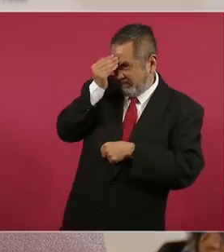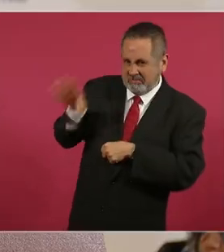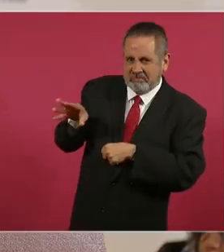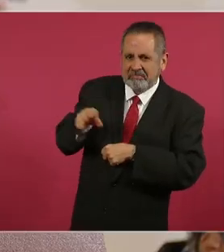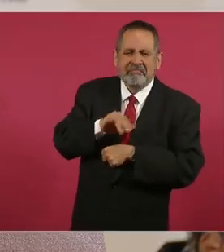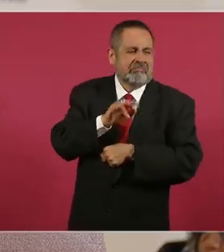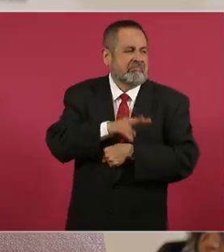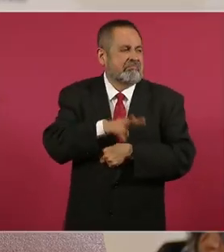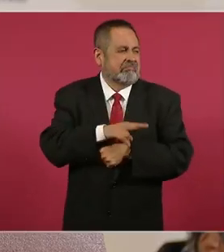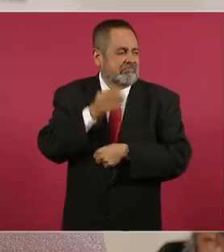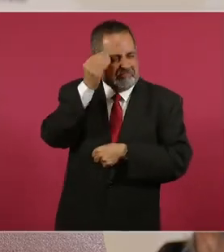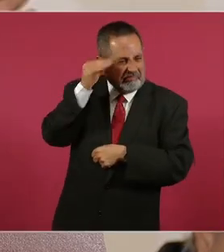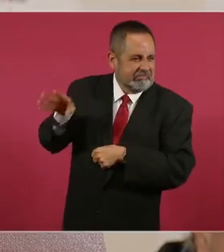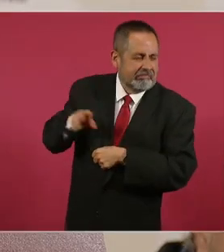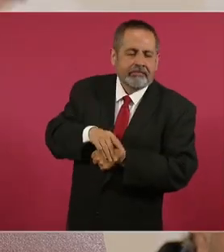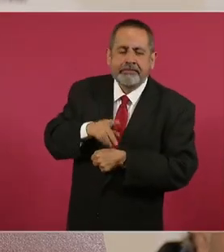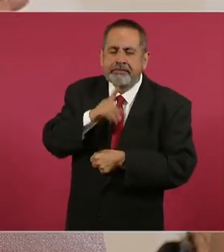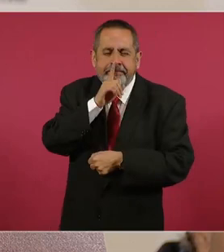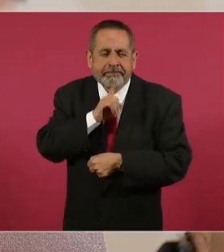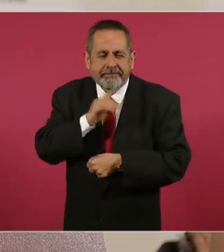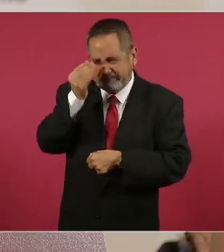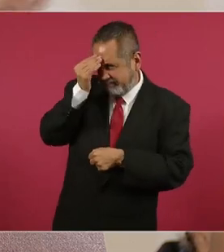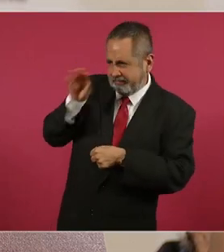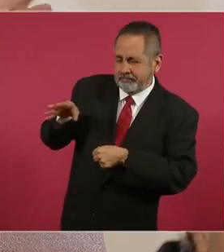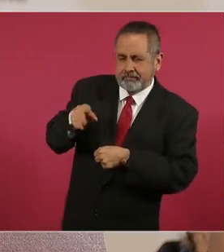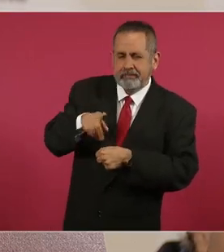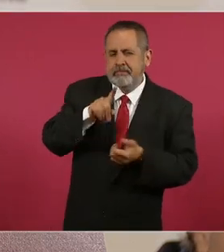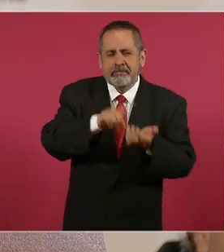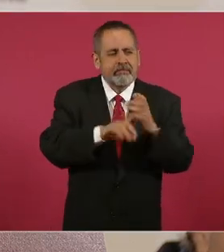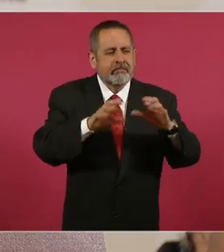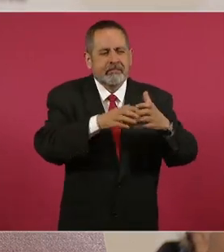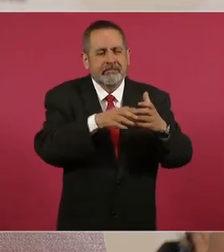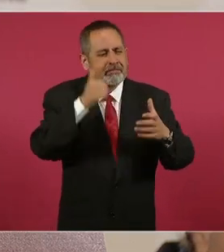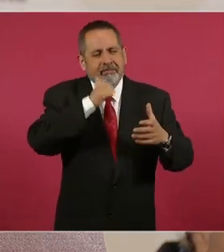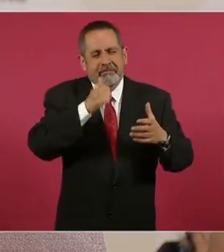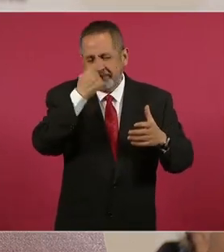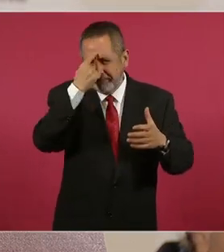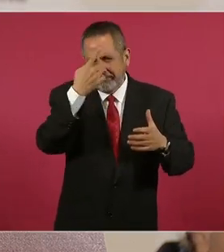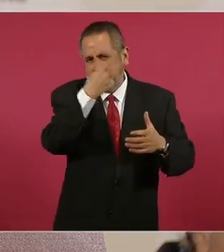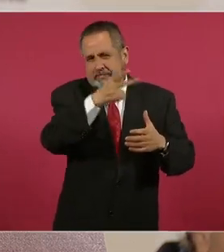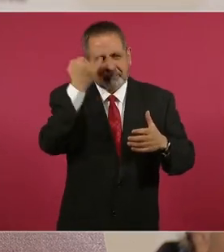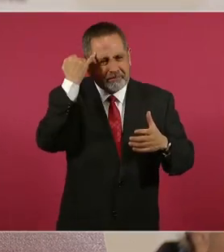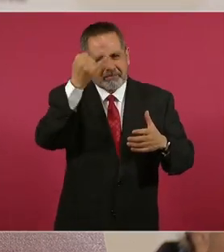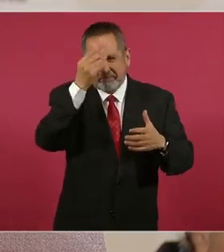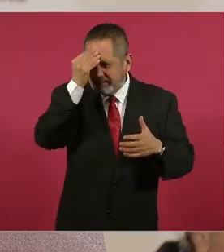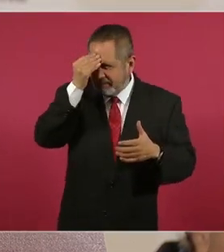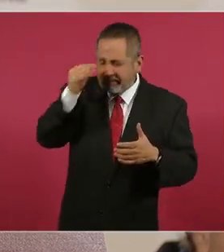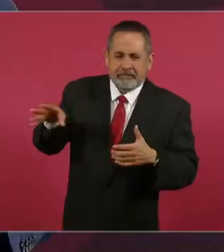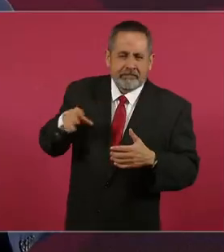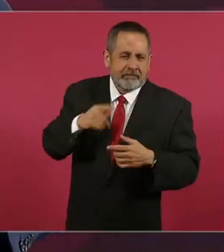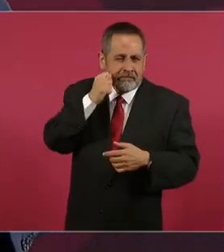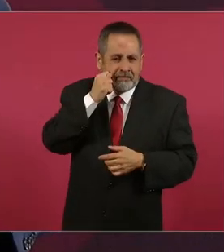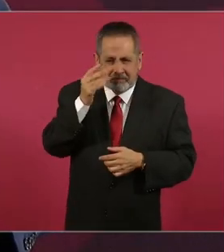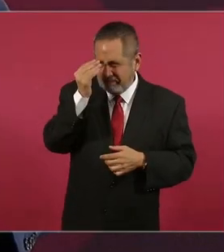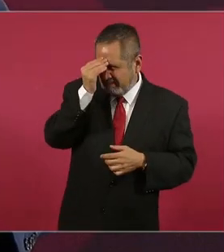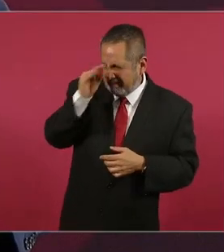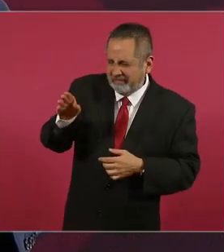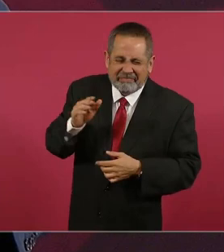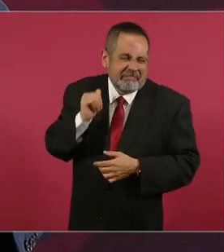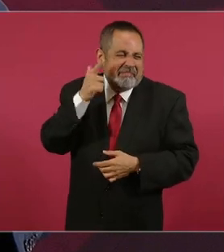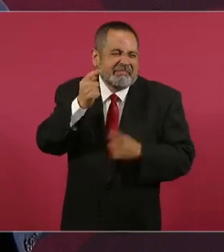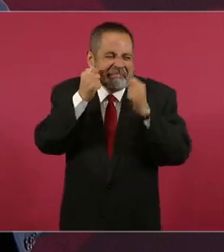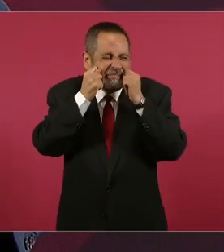lo que maneja el AMPA de la política y del periodismo, que la calumnia cuando no mancha